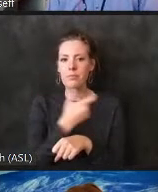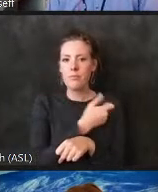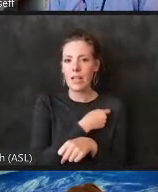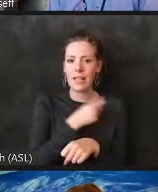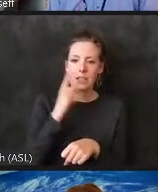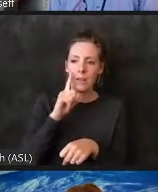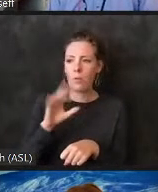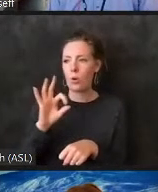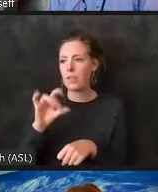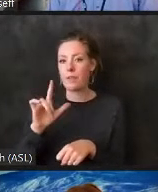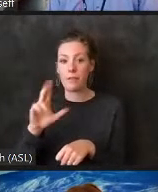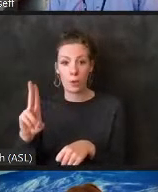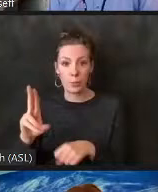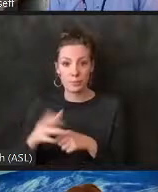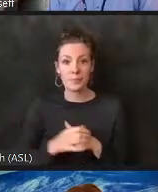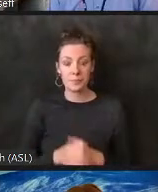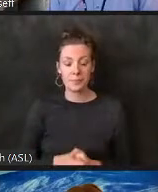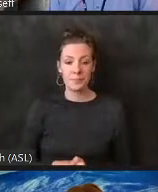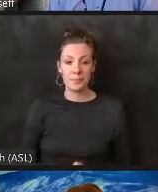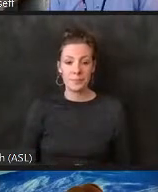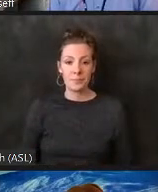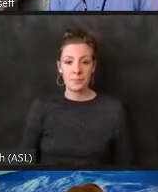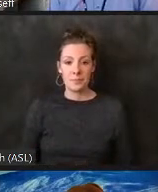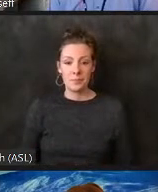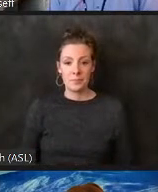En lo que vamos adelante.